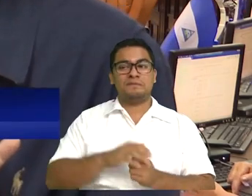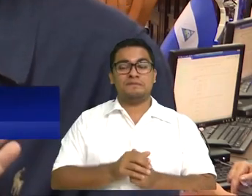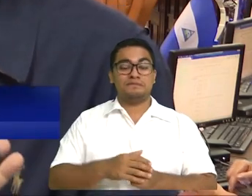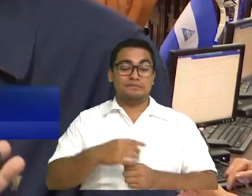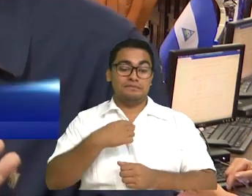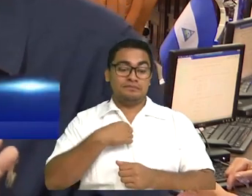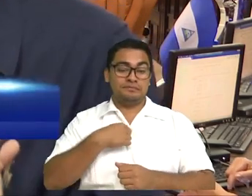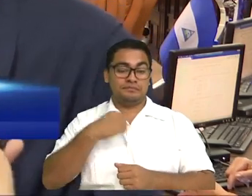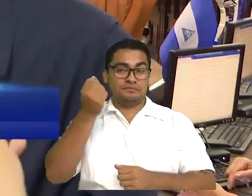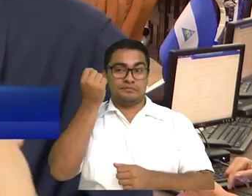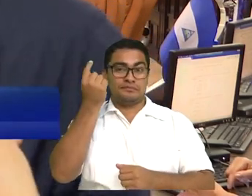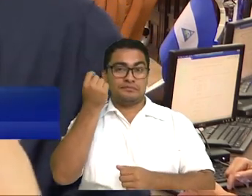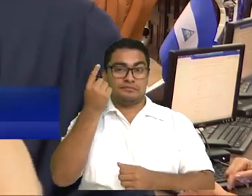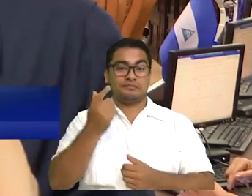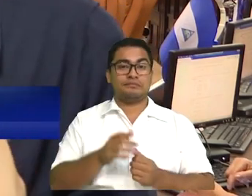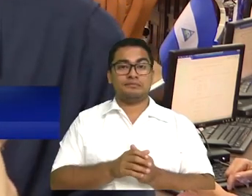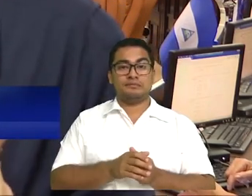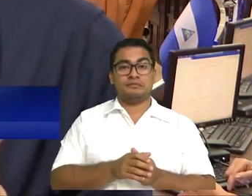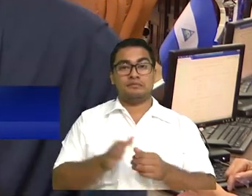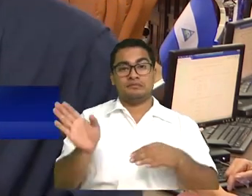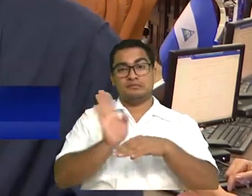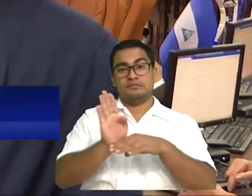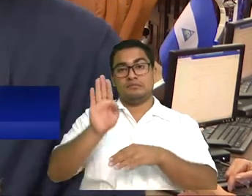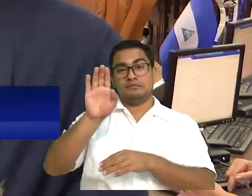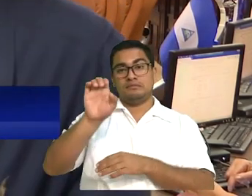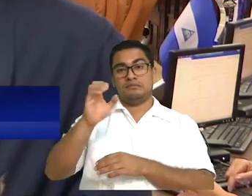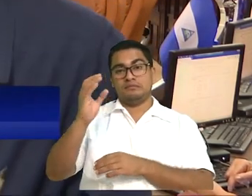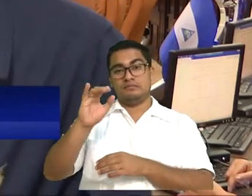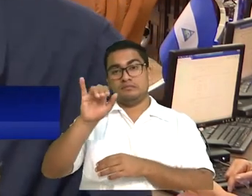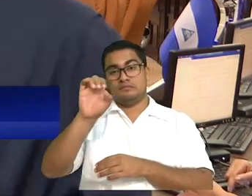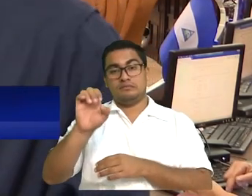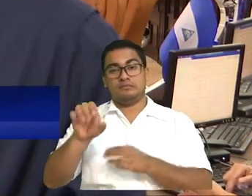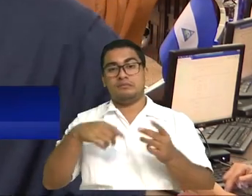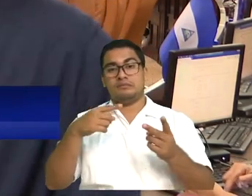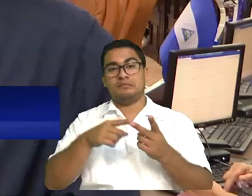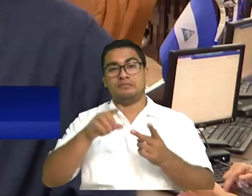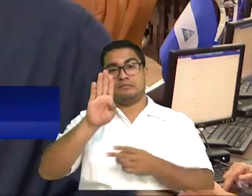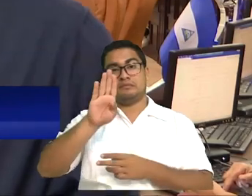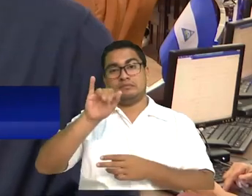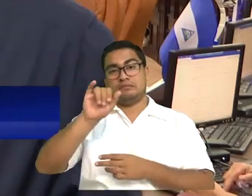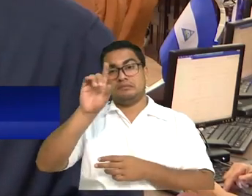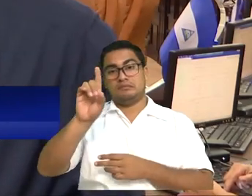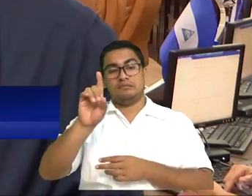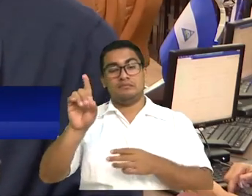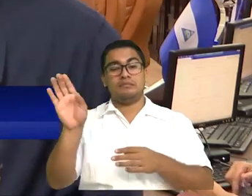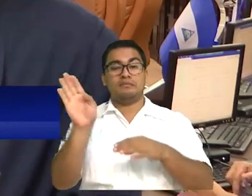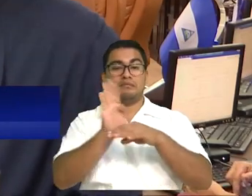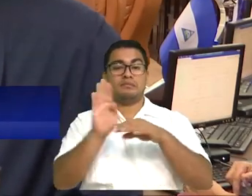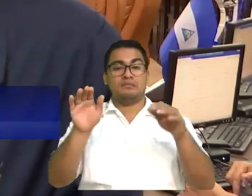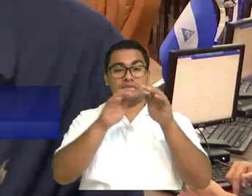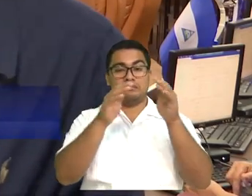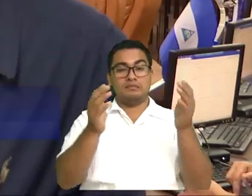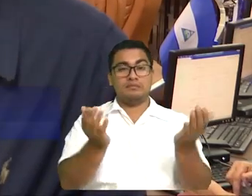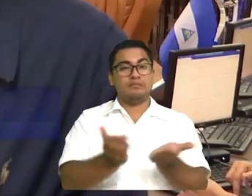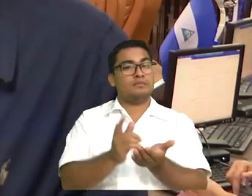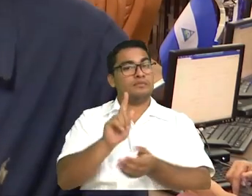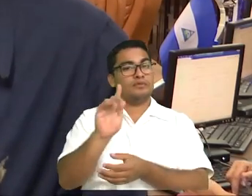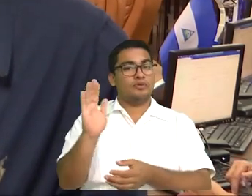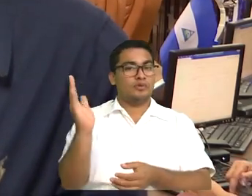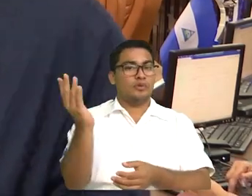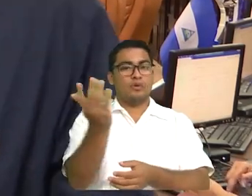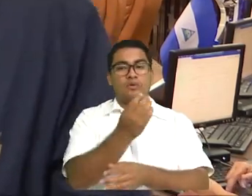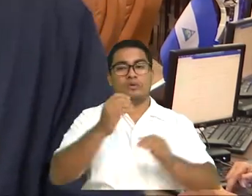que tanto el BESIE, como el BID, como el Banco Mundial y todas las agencias